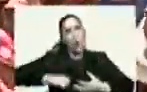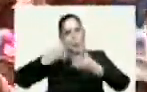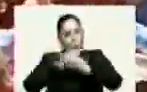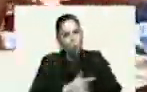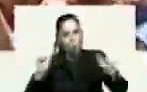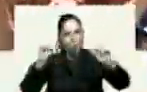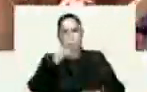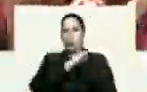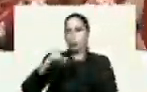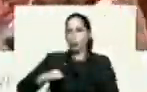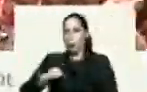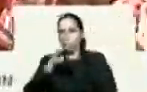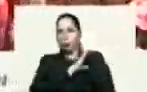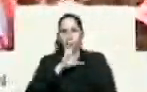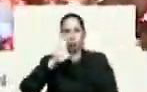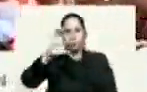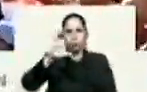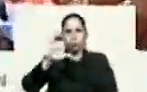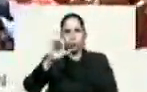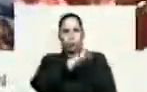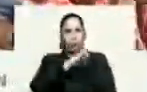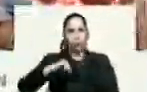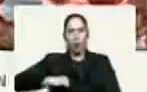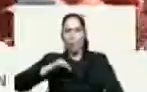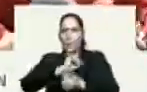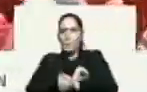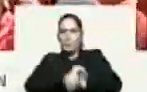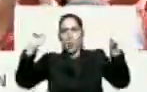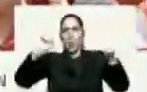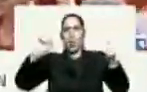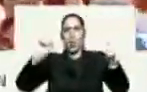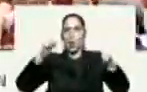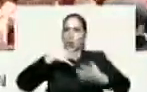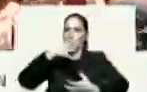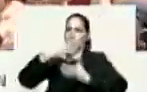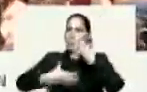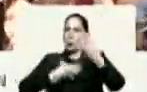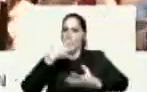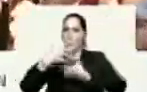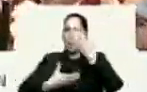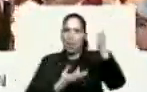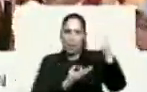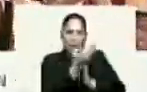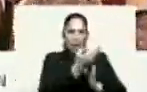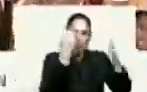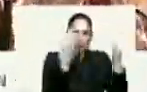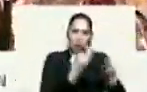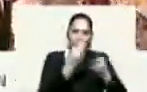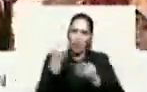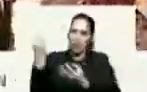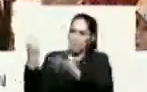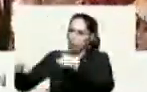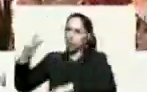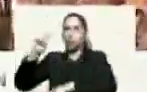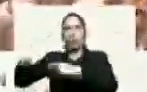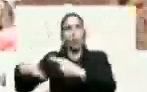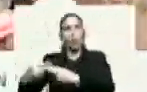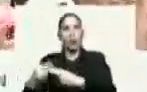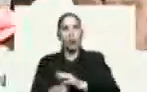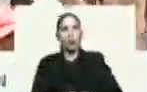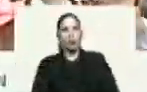somos soberanos, somos independientes, gritando, leales,